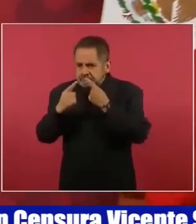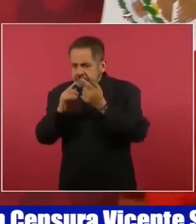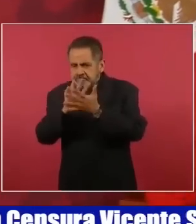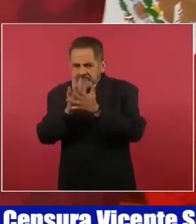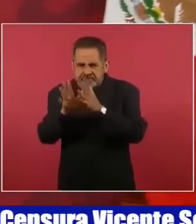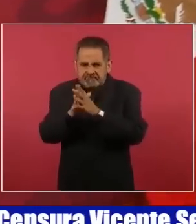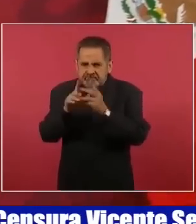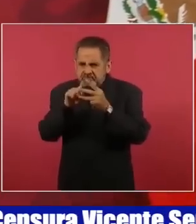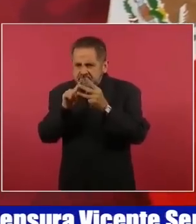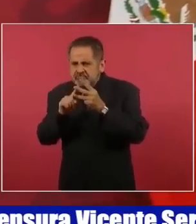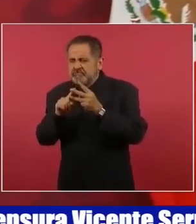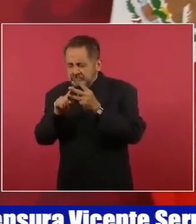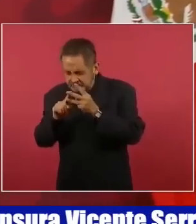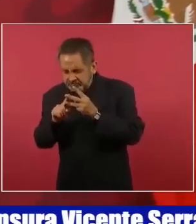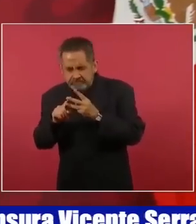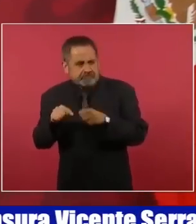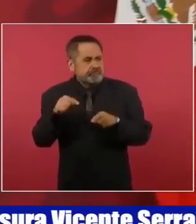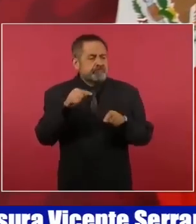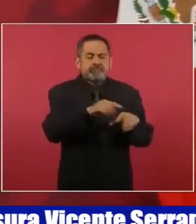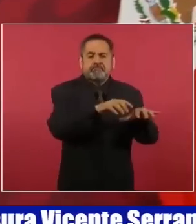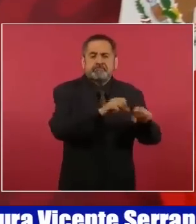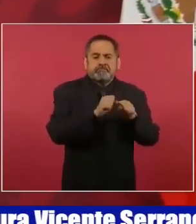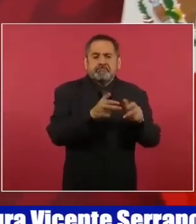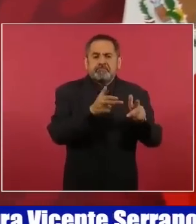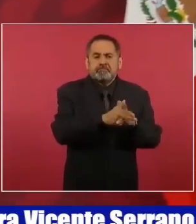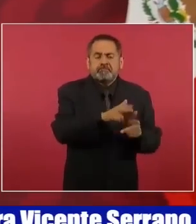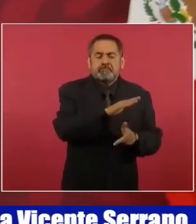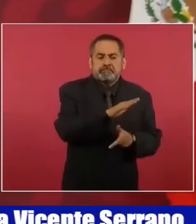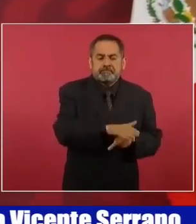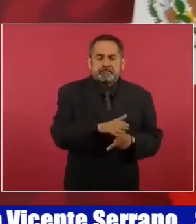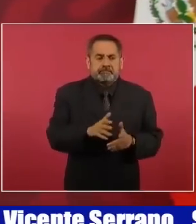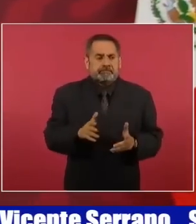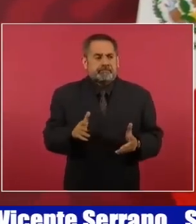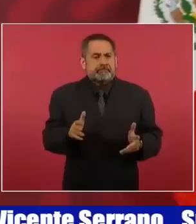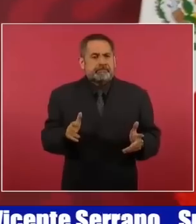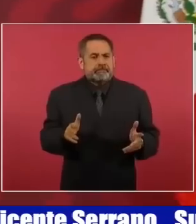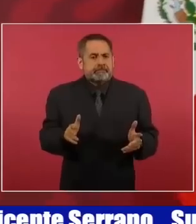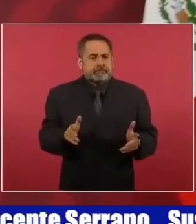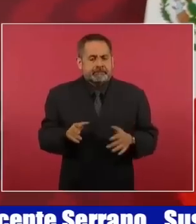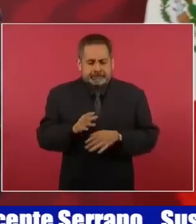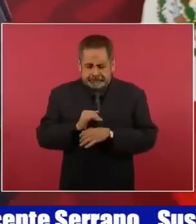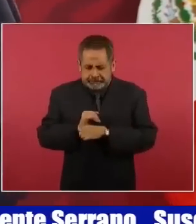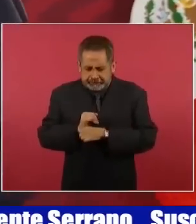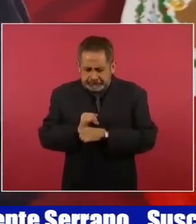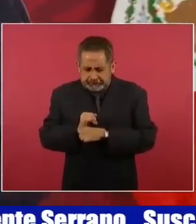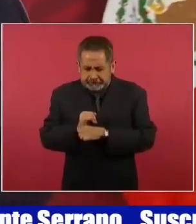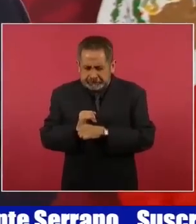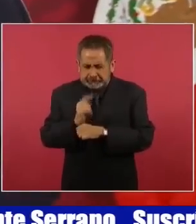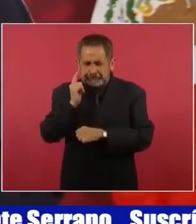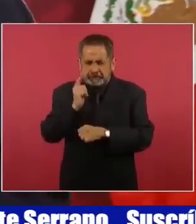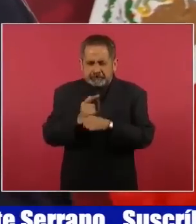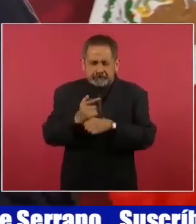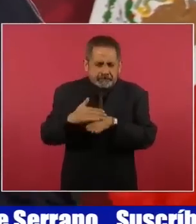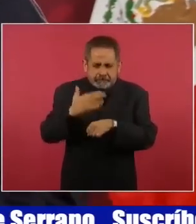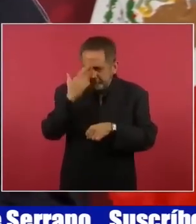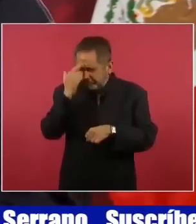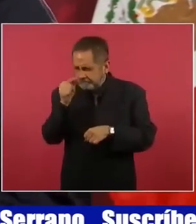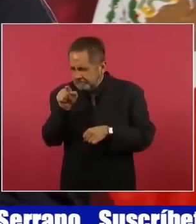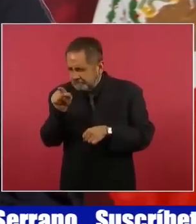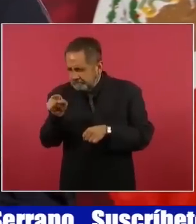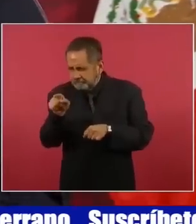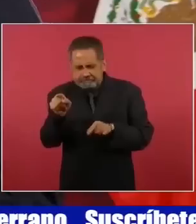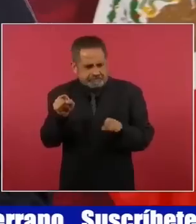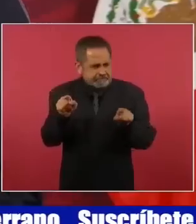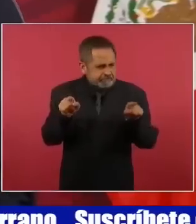perredista o perredista panista, se integrará a la administración federal al concluir su mandato. Y dijo,